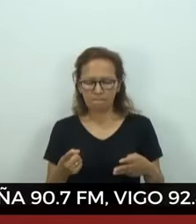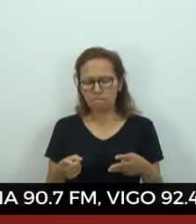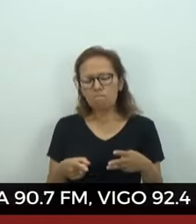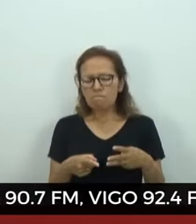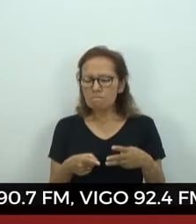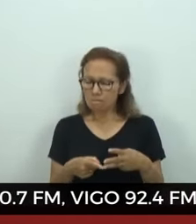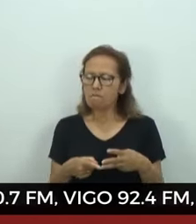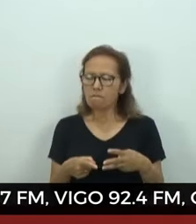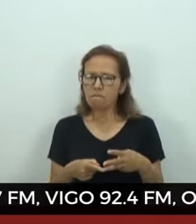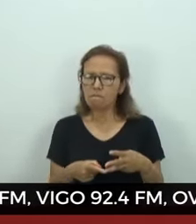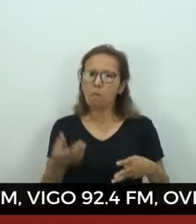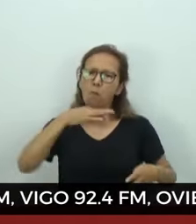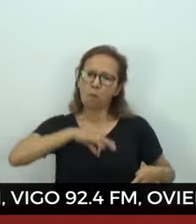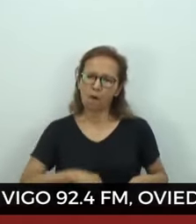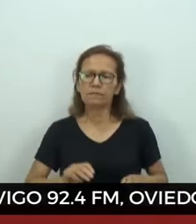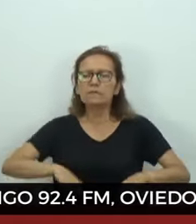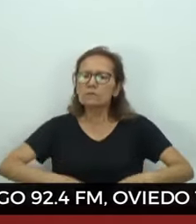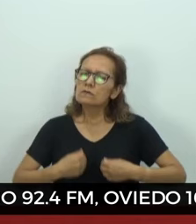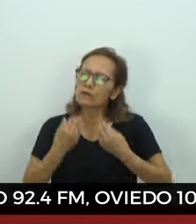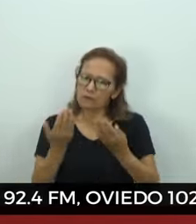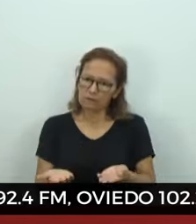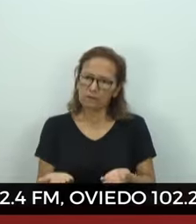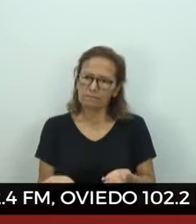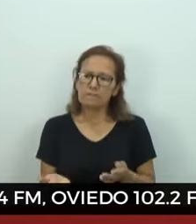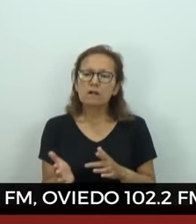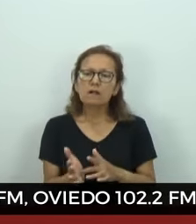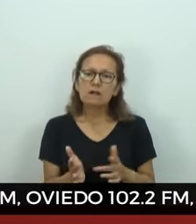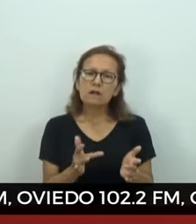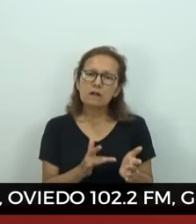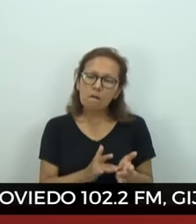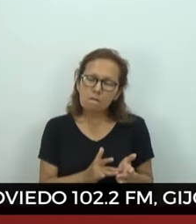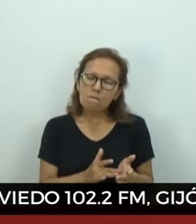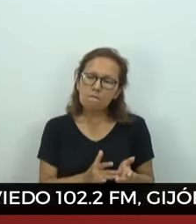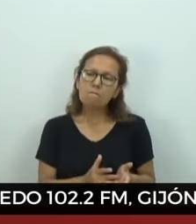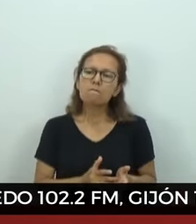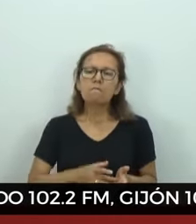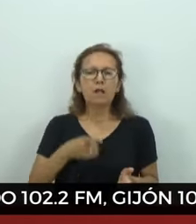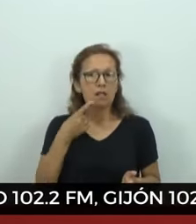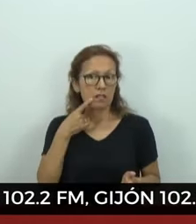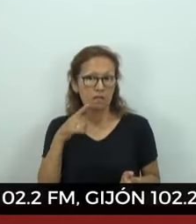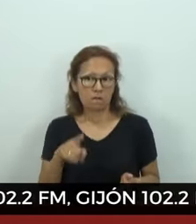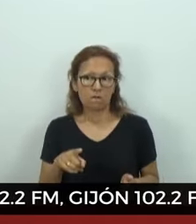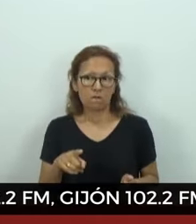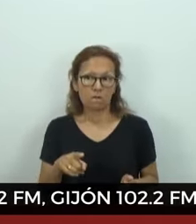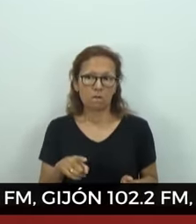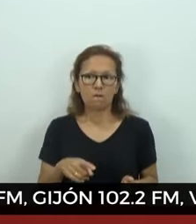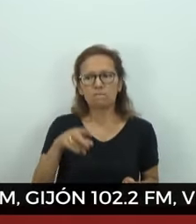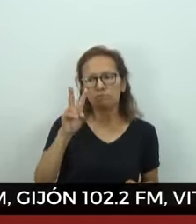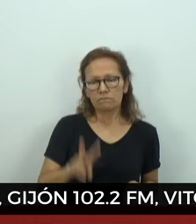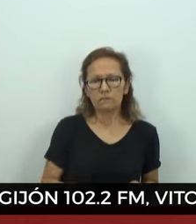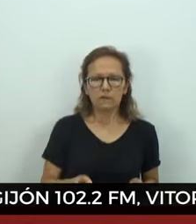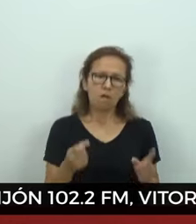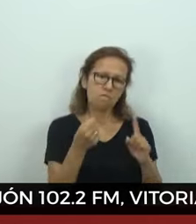Si es verdad lo que dijo Jesucristo al apóstol Pablo en segunda carta de Corintios 12, versículo